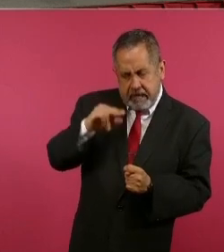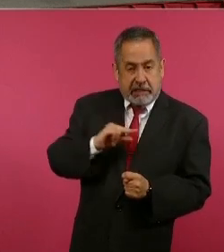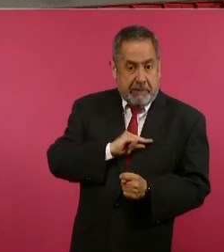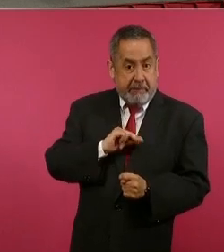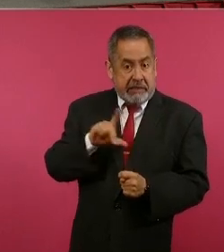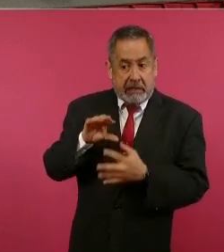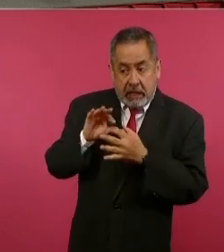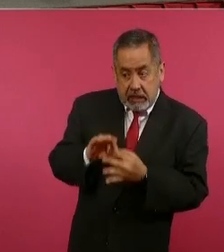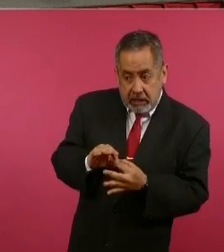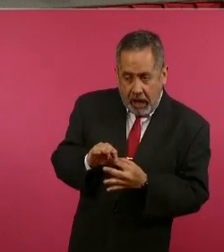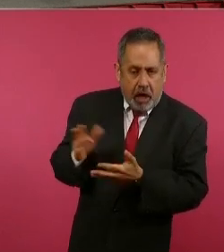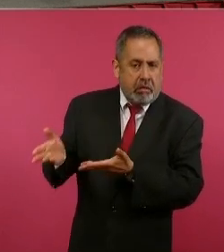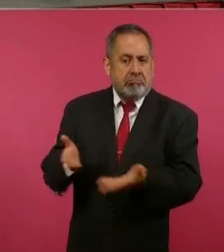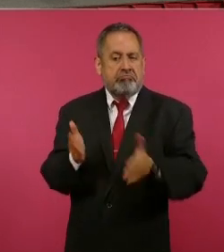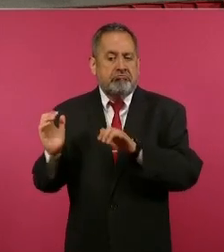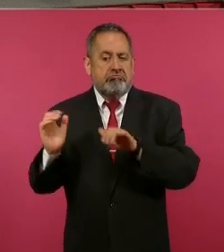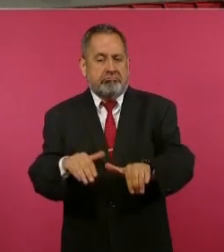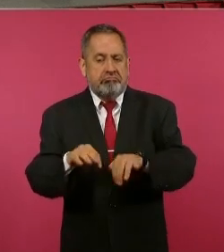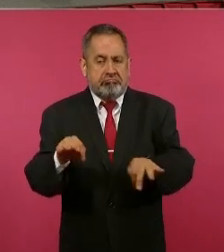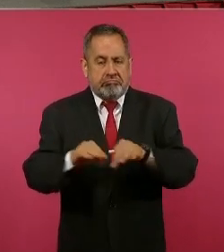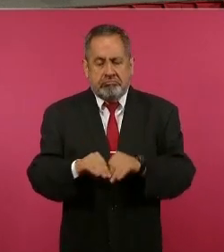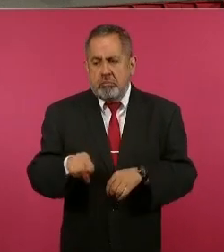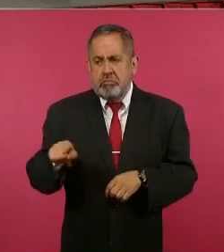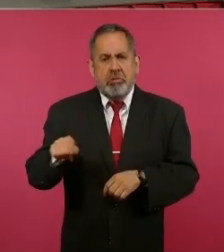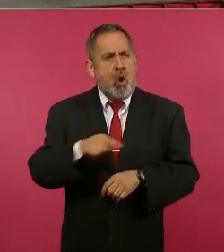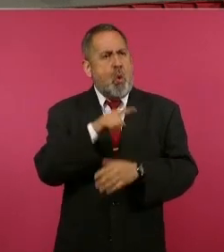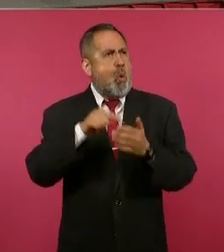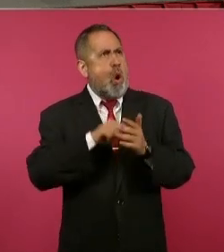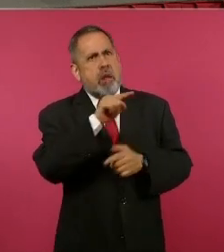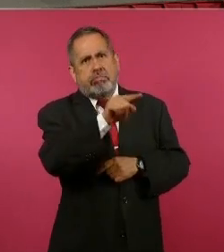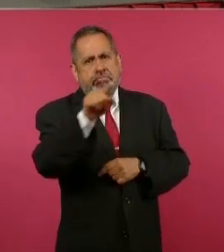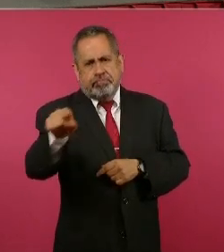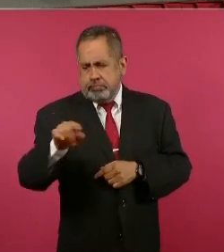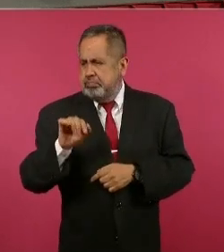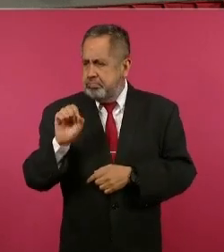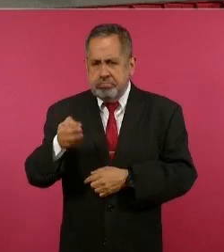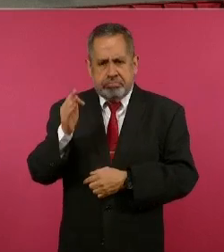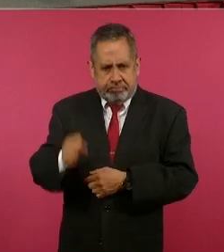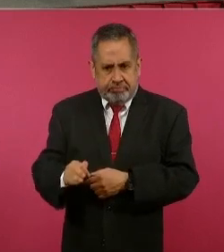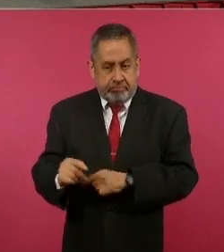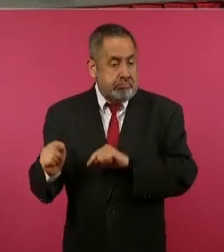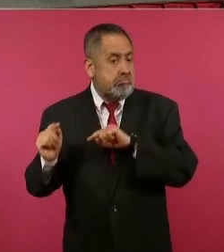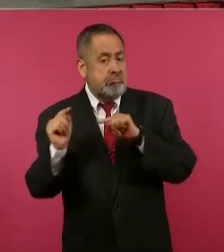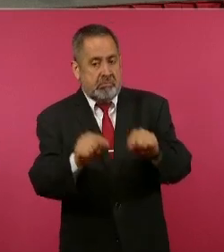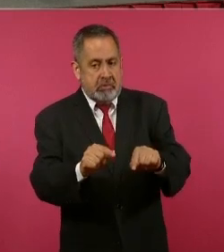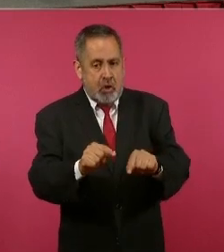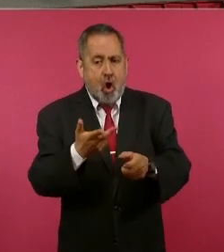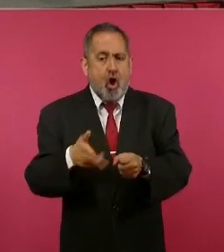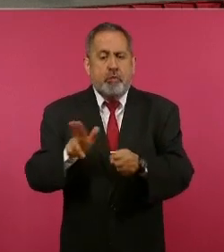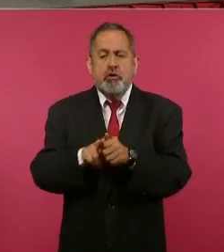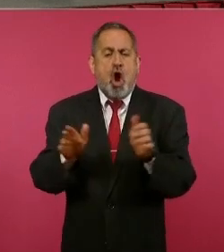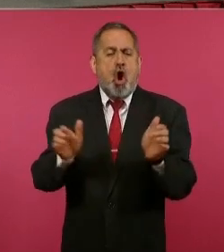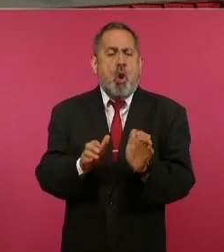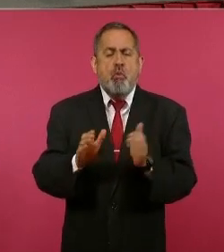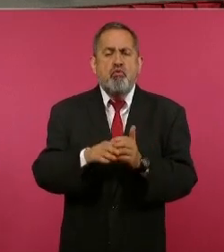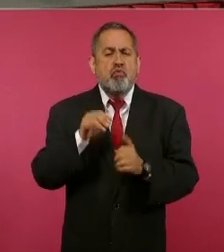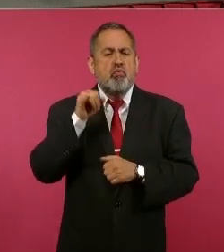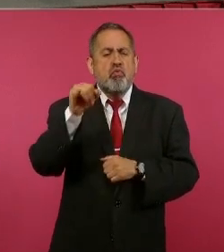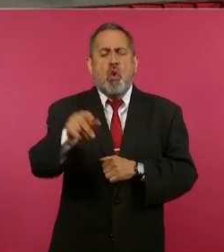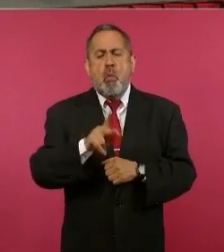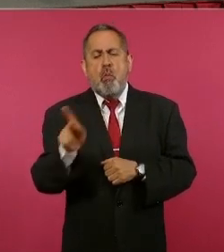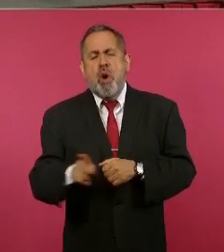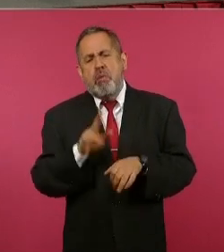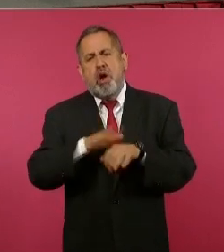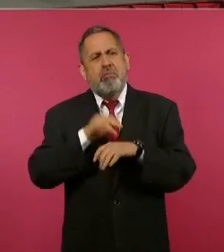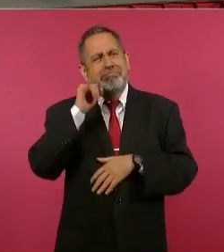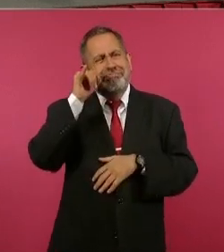especialidad y que buscaron ir a alguno de estos lugares. Insisto, son hospitales comunitarios integrales en zonas de